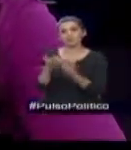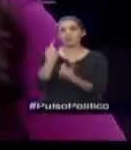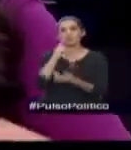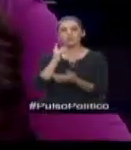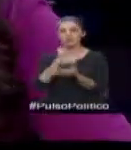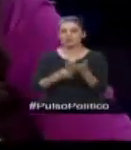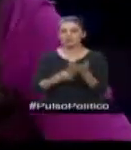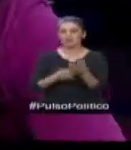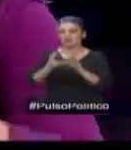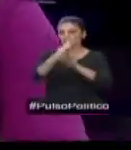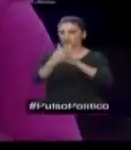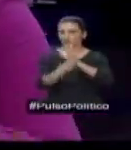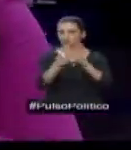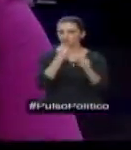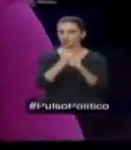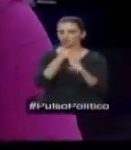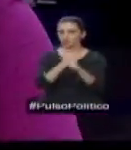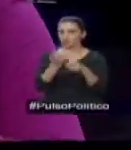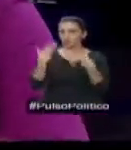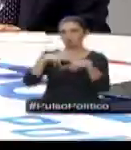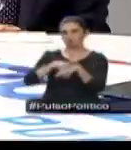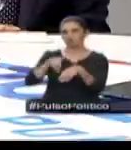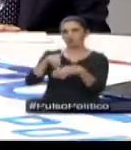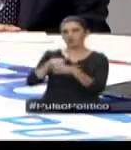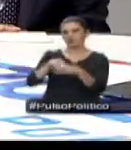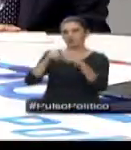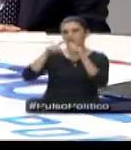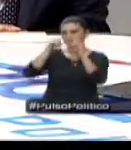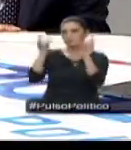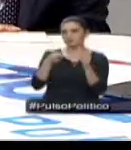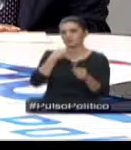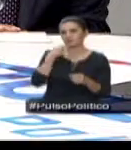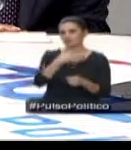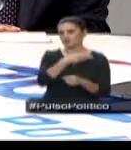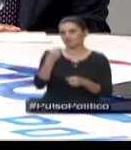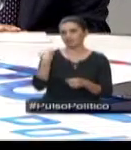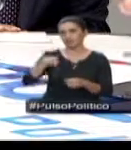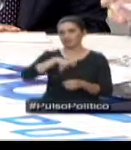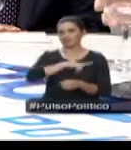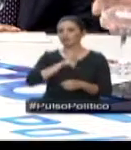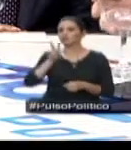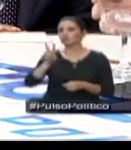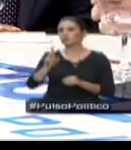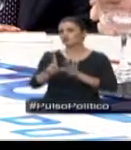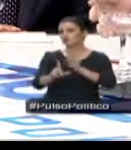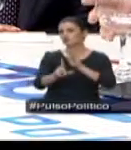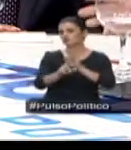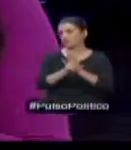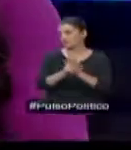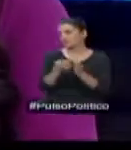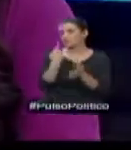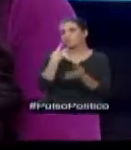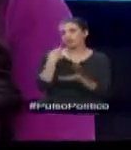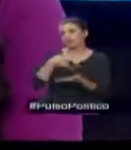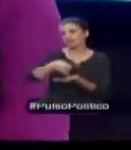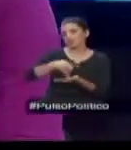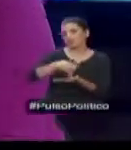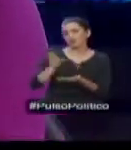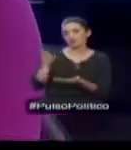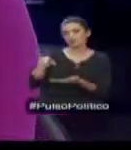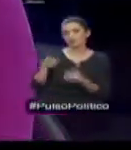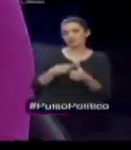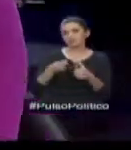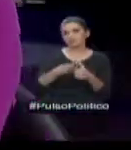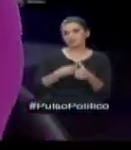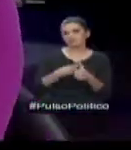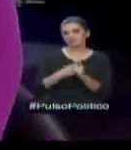el código de trabajo sea incluido en el sector público y tengamos dos frentes por los cuales debilitarlo al estado por un lado el linaje